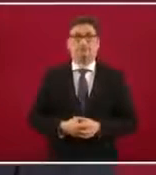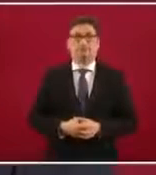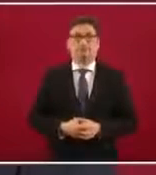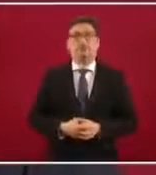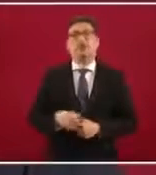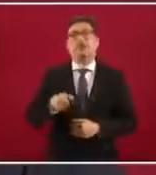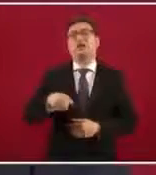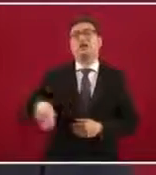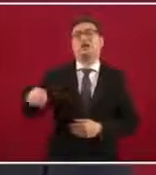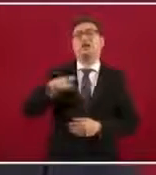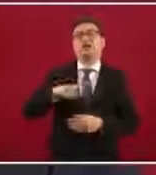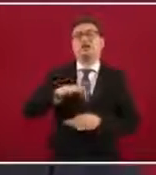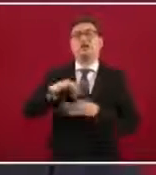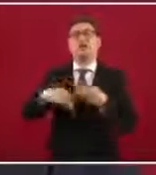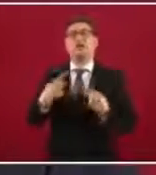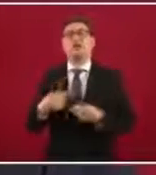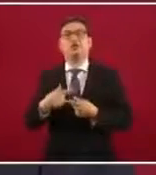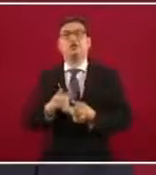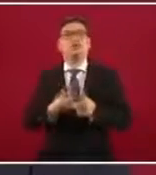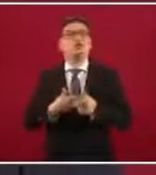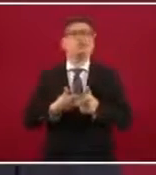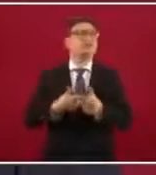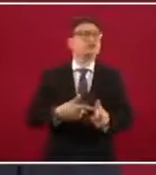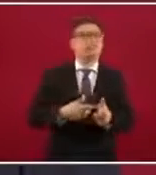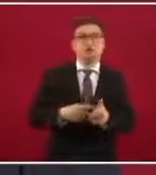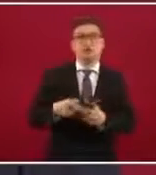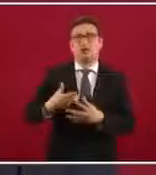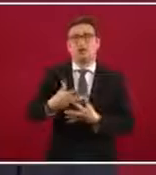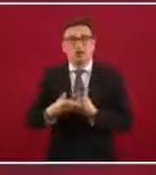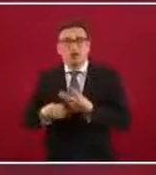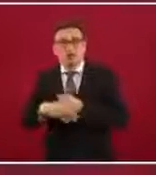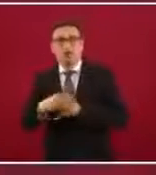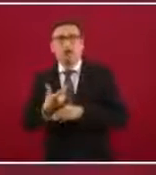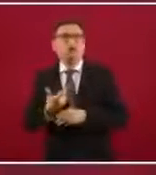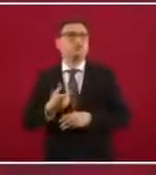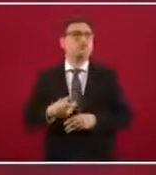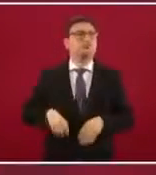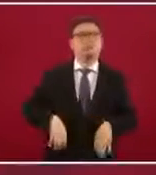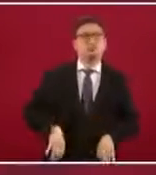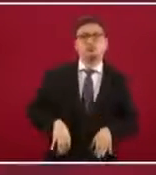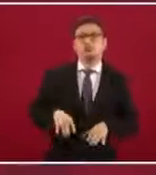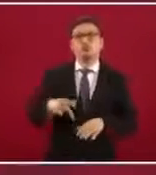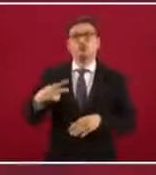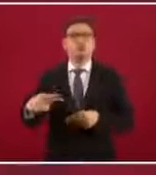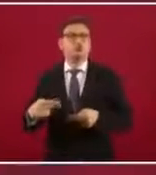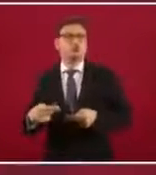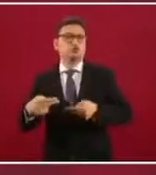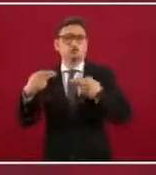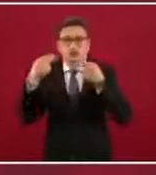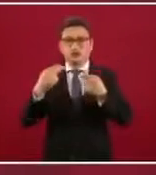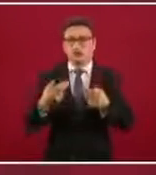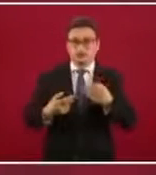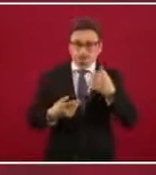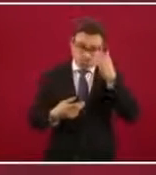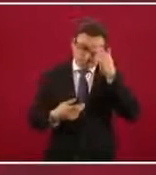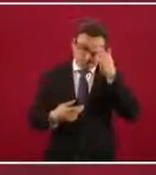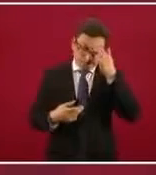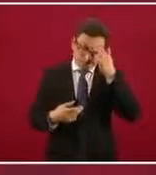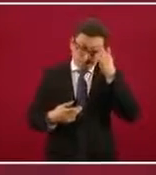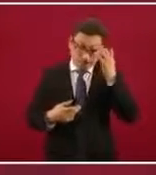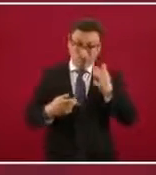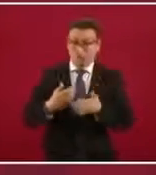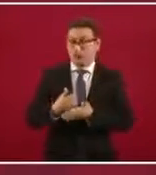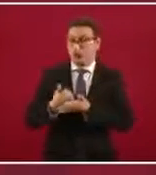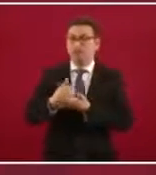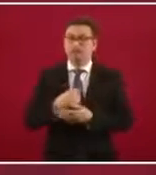que iban a seguir las componendas, los negocios al amparo del poder público, el